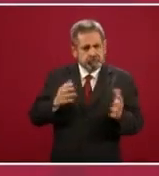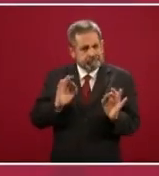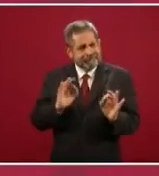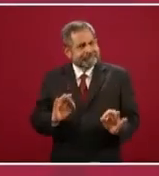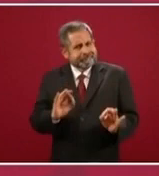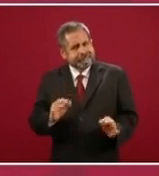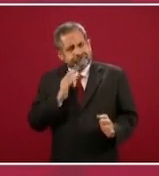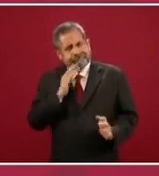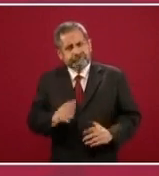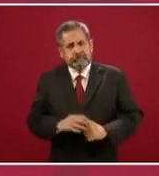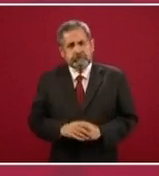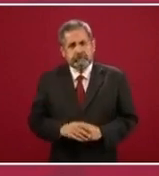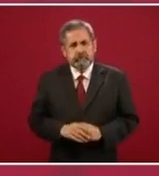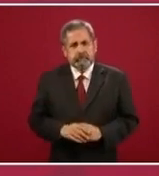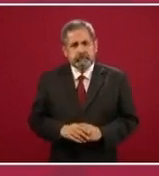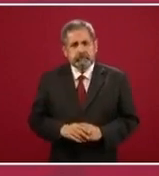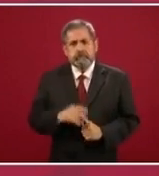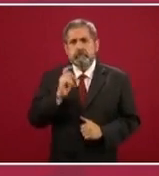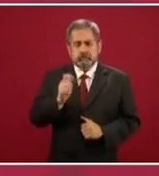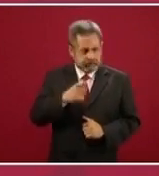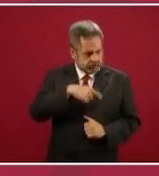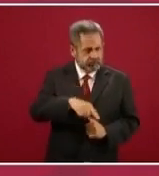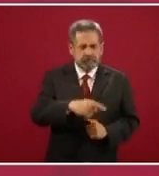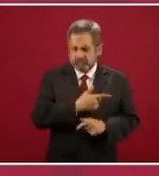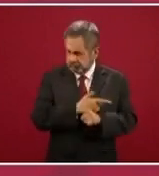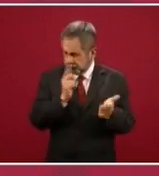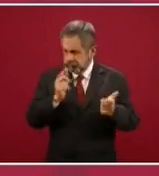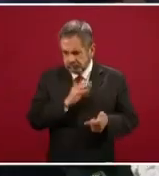que se ejerza